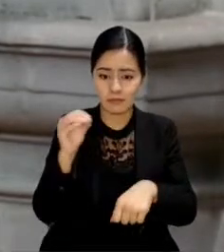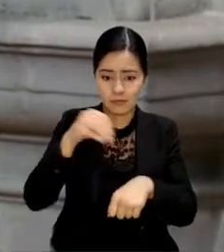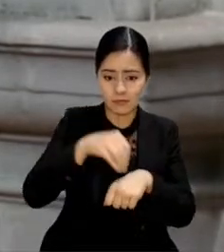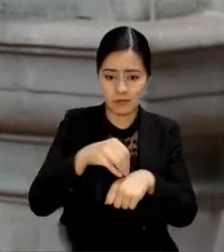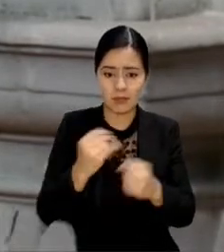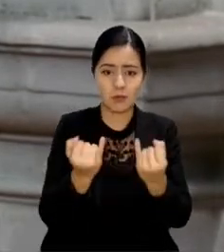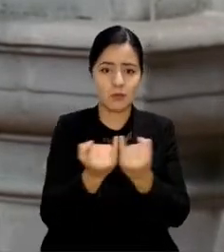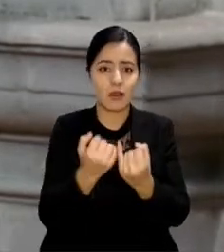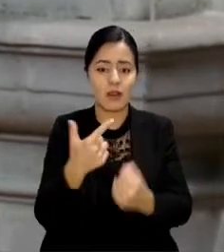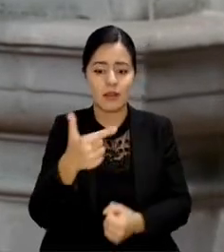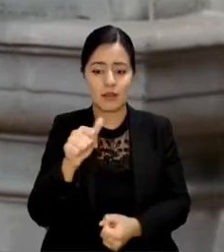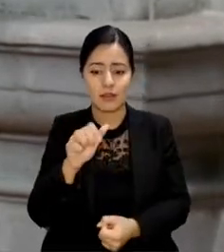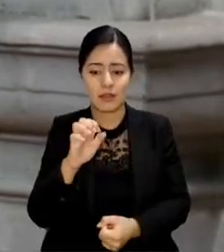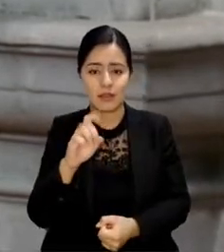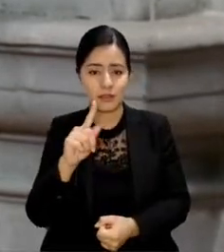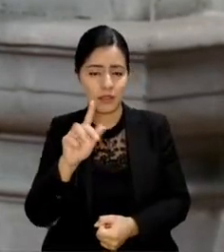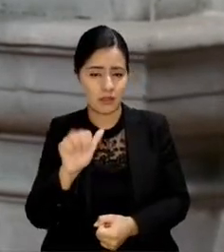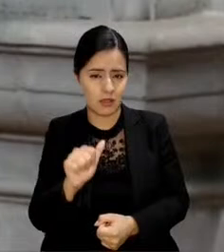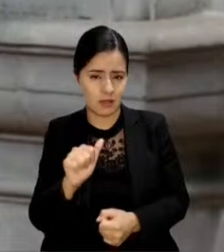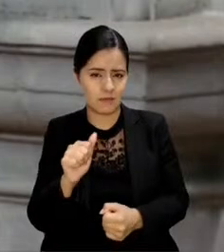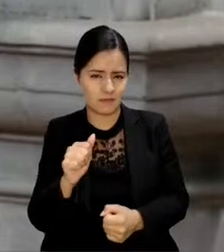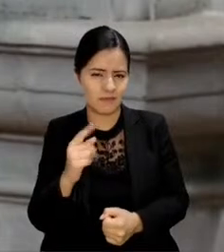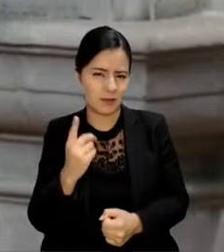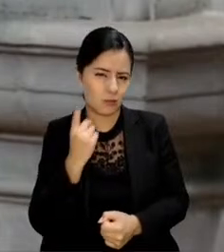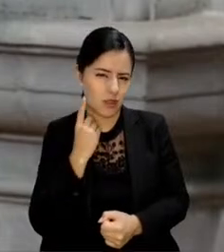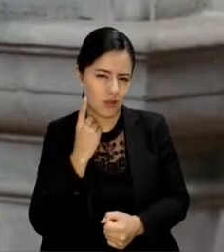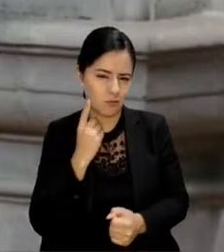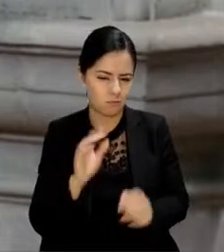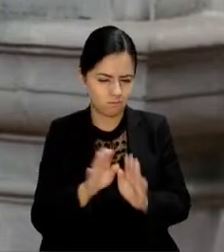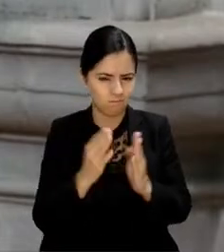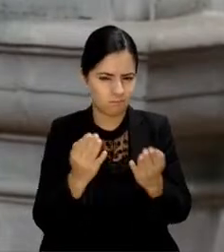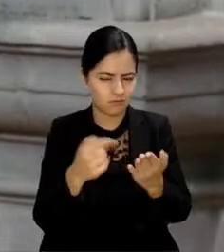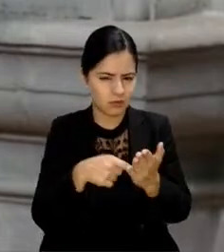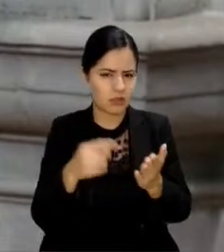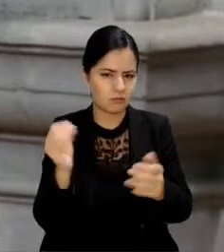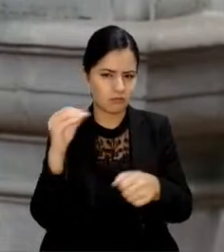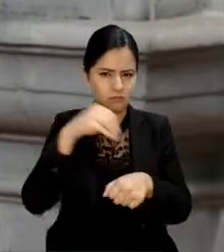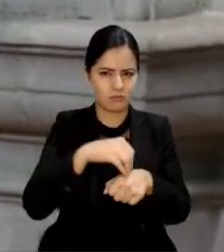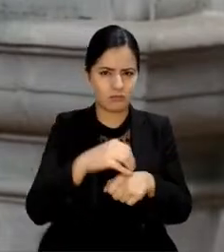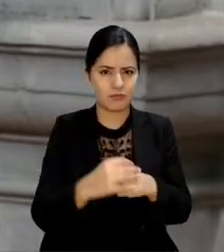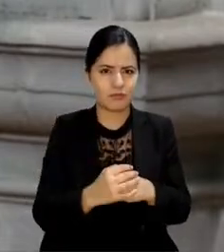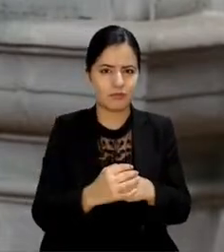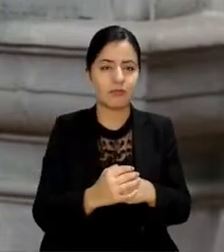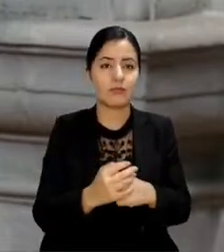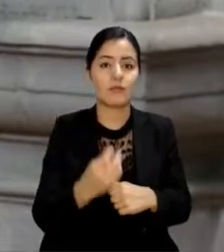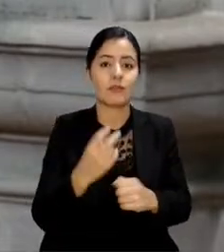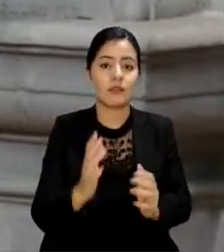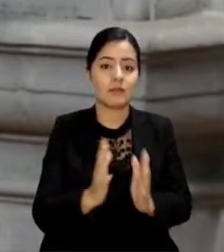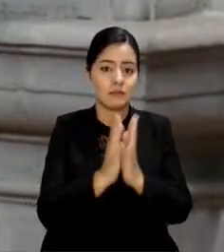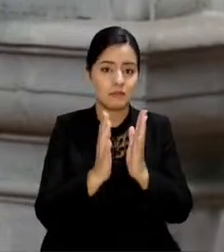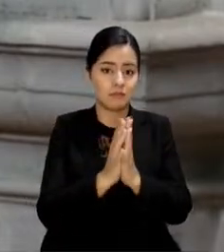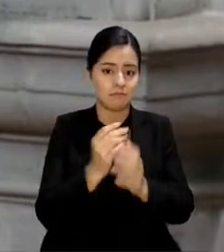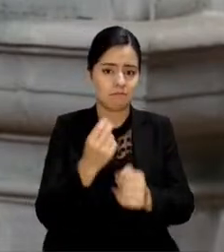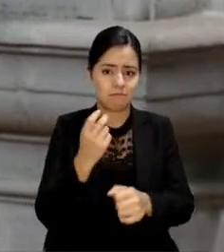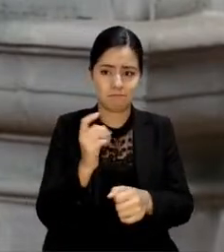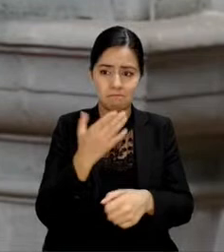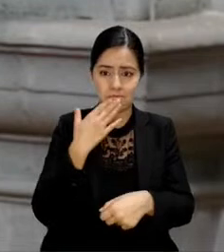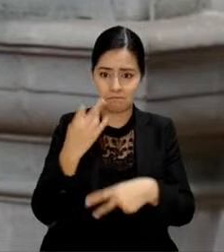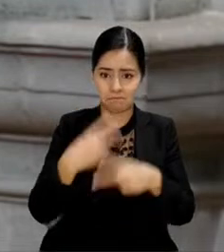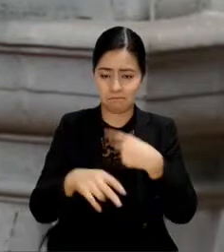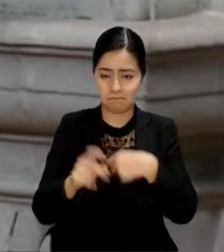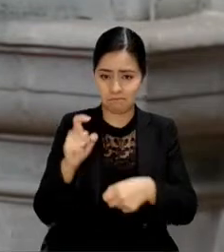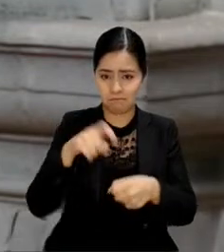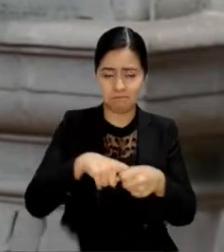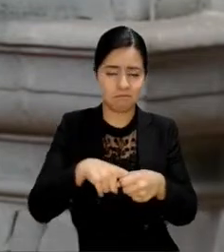Parlamentaria. La política tradicional ha sido un espacio en el cual no hemos sido bienvenidas, a pesar de que a lo largo